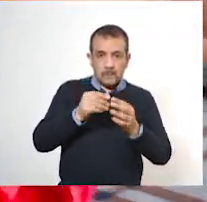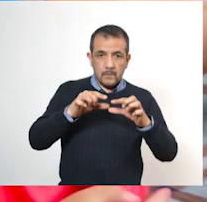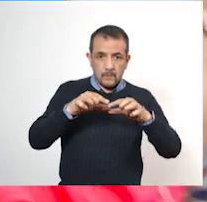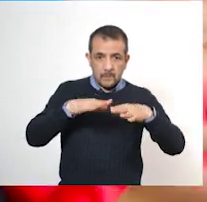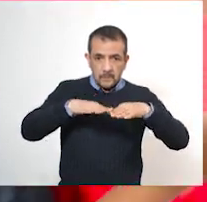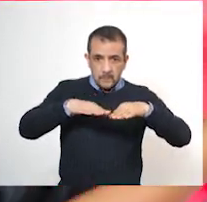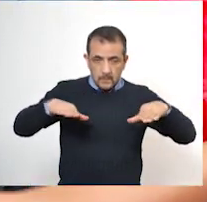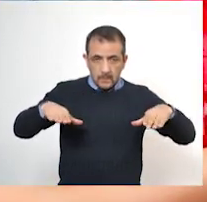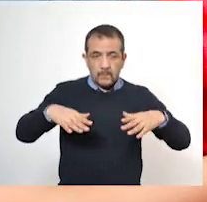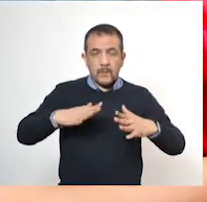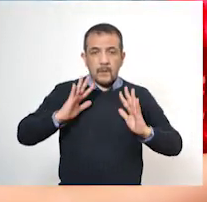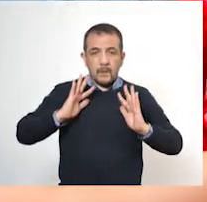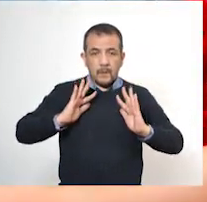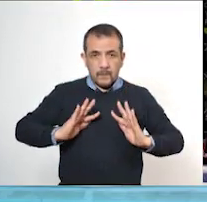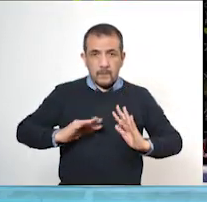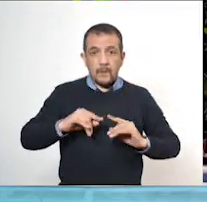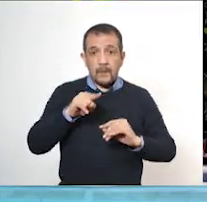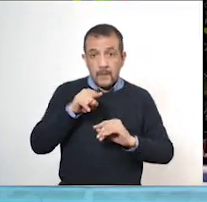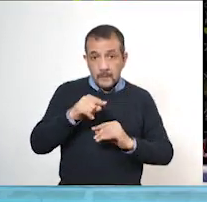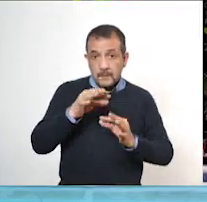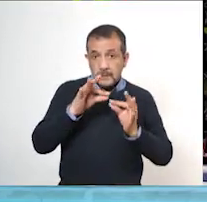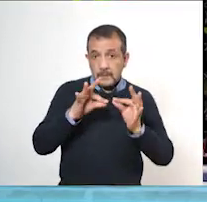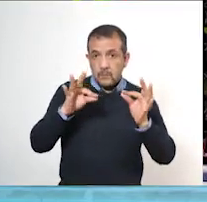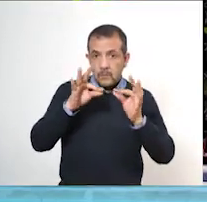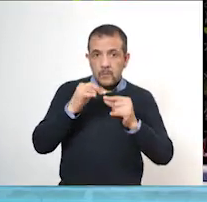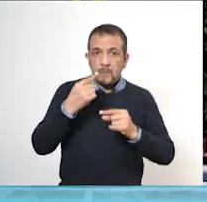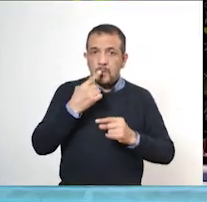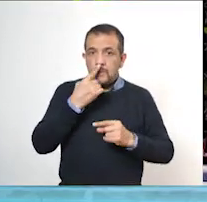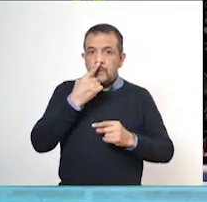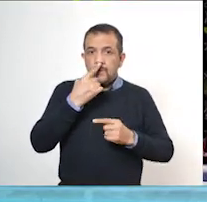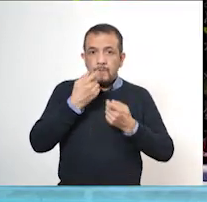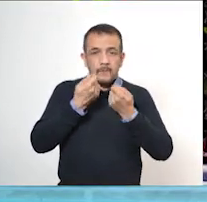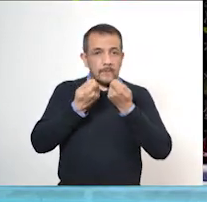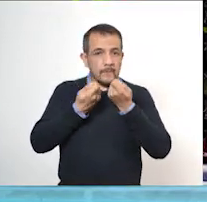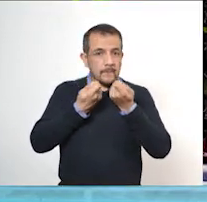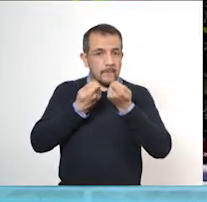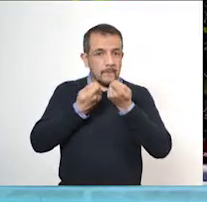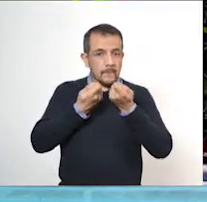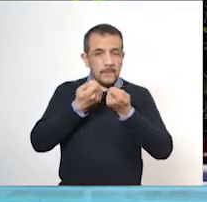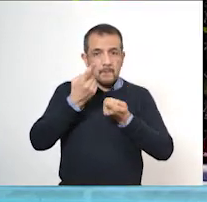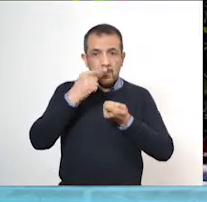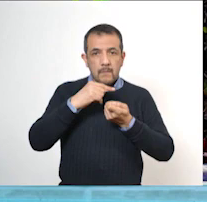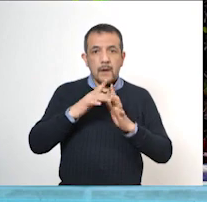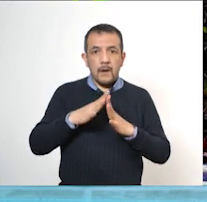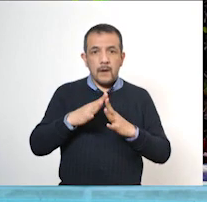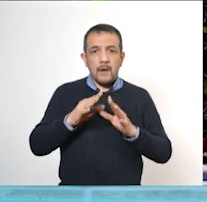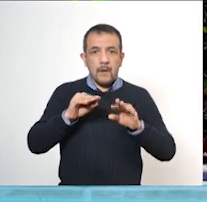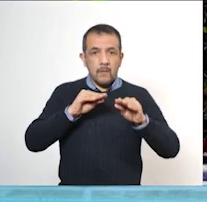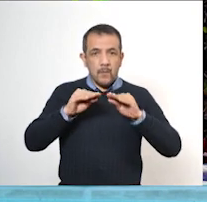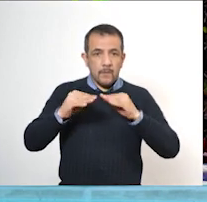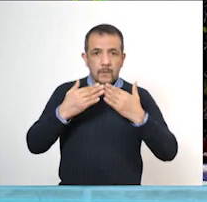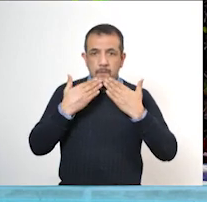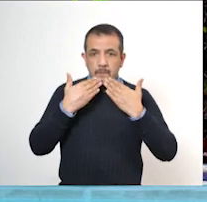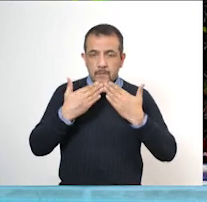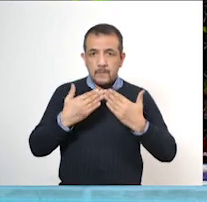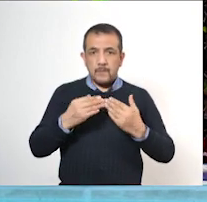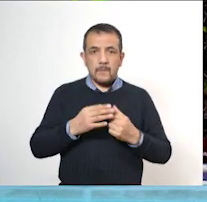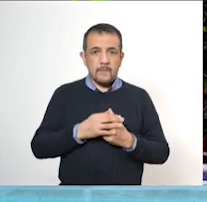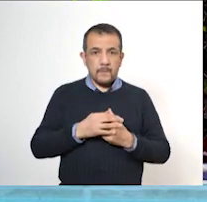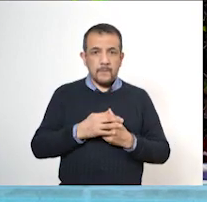relajo. En esta parte del abdominal es muy importante la respiración, controlarla para tener una mejor ejecución en el